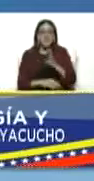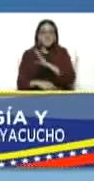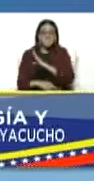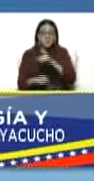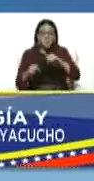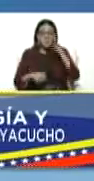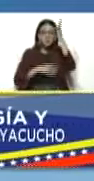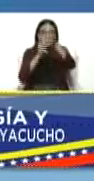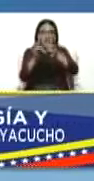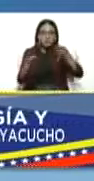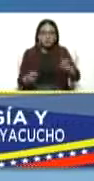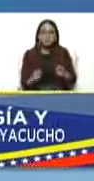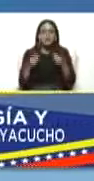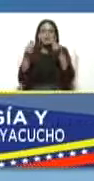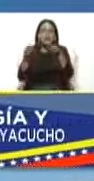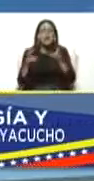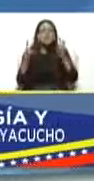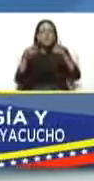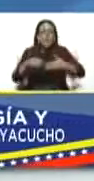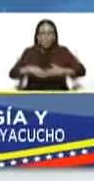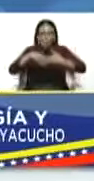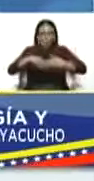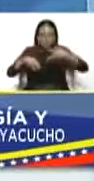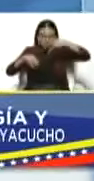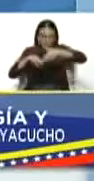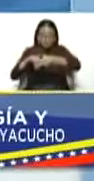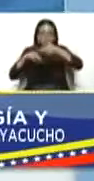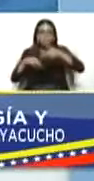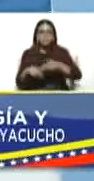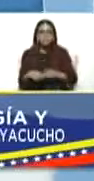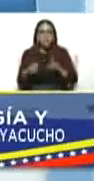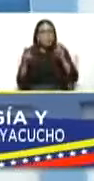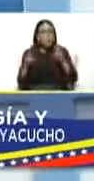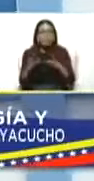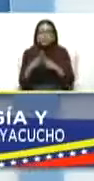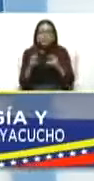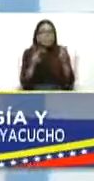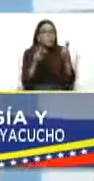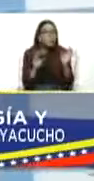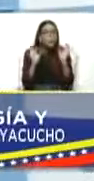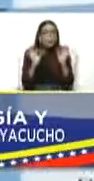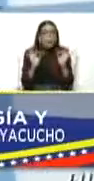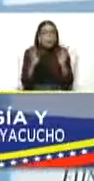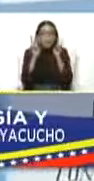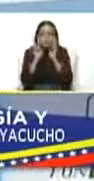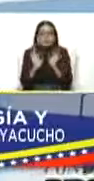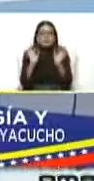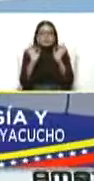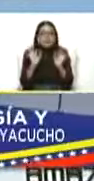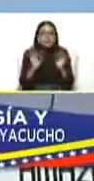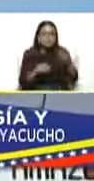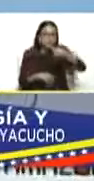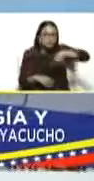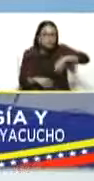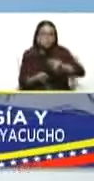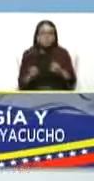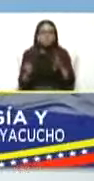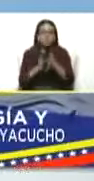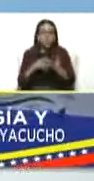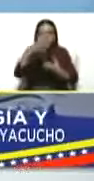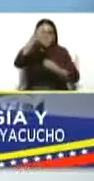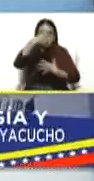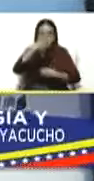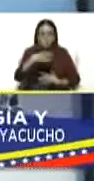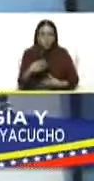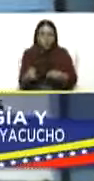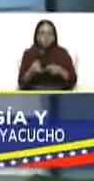Vargas, entregando todos los equipos, todas las instalaciones de la unidad de imagenología. Y estamos